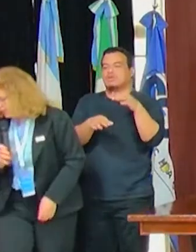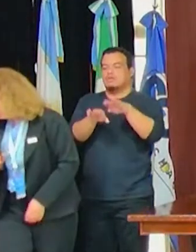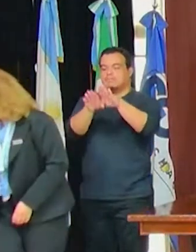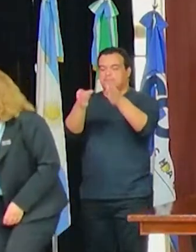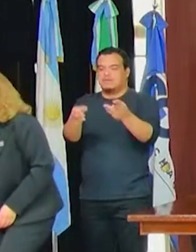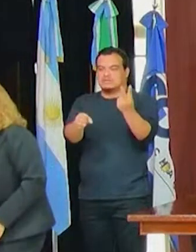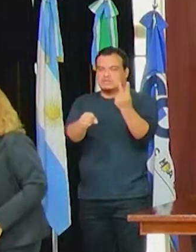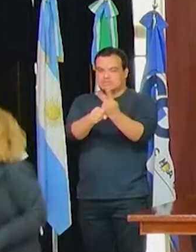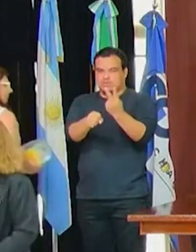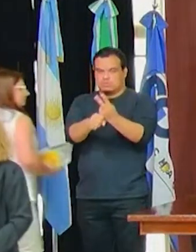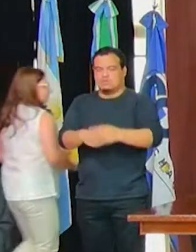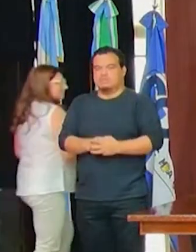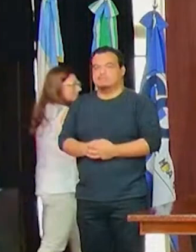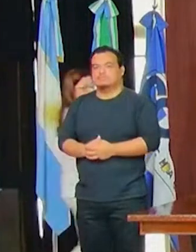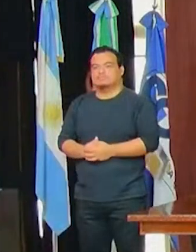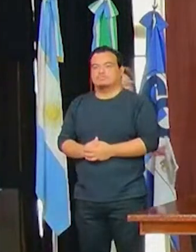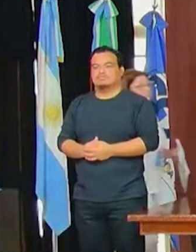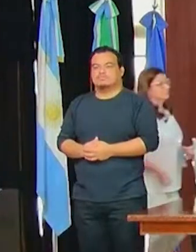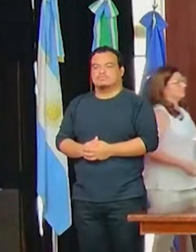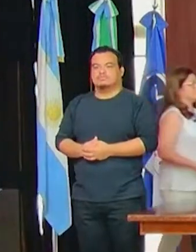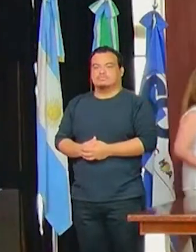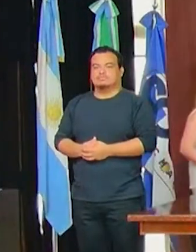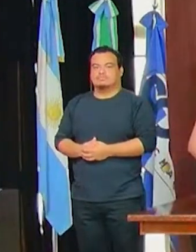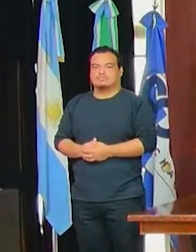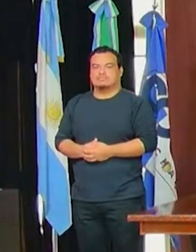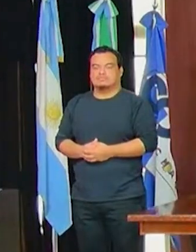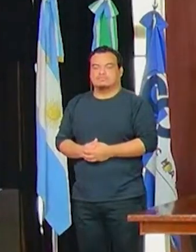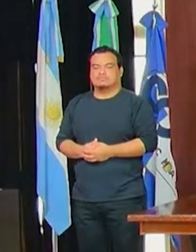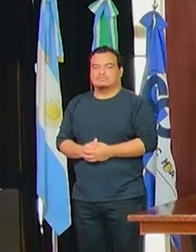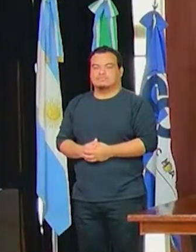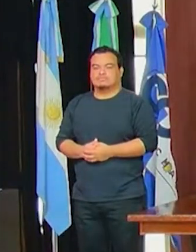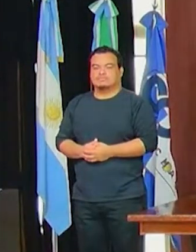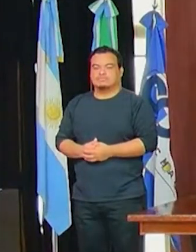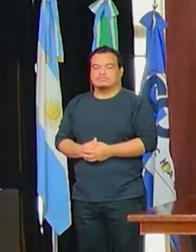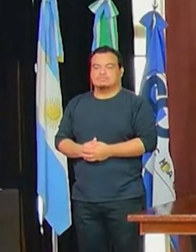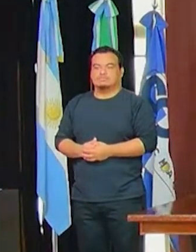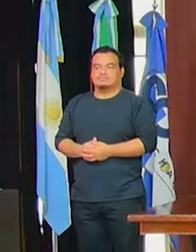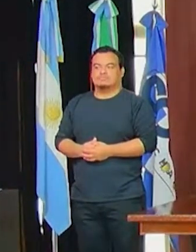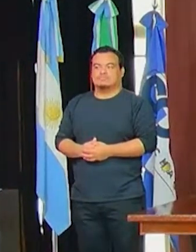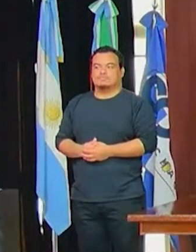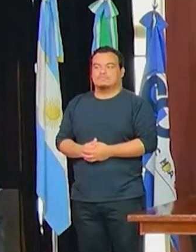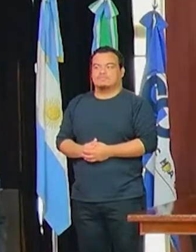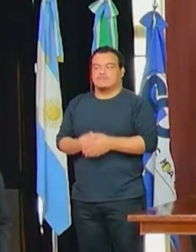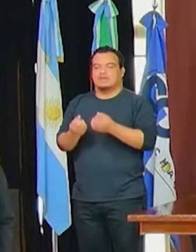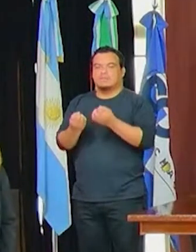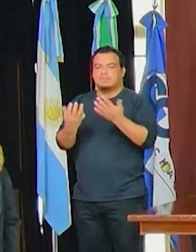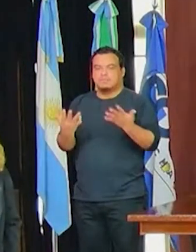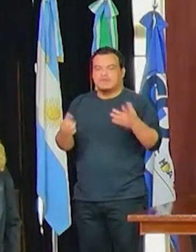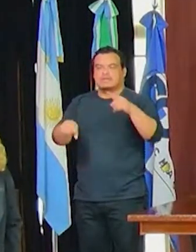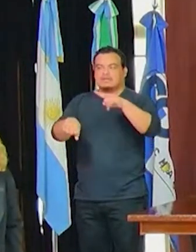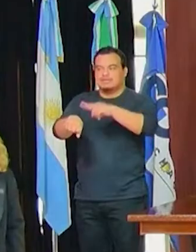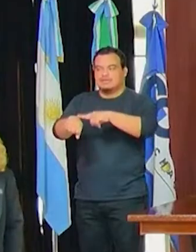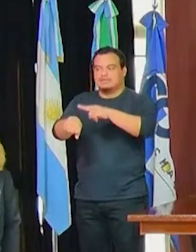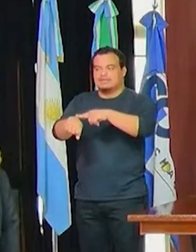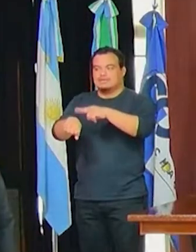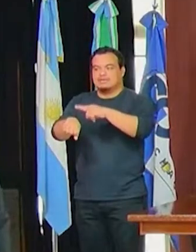De Sinkovic. Vengo por acá. Bueno, mientras hacemos tiempo, ¿saben